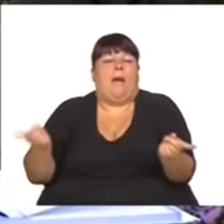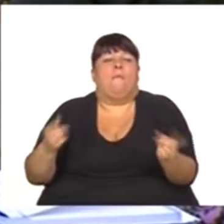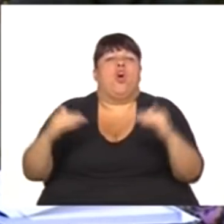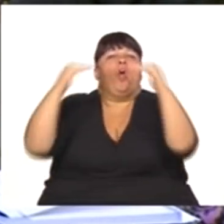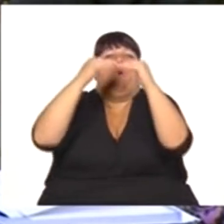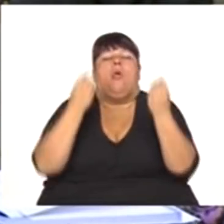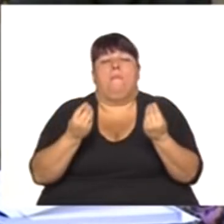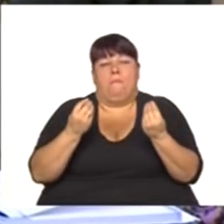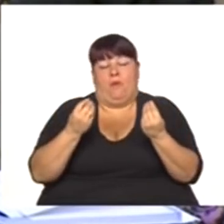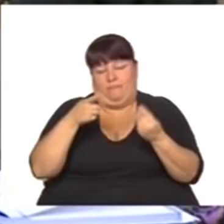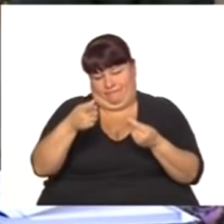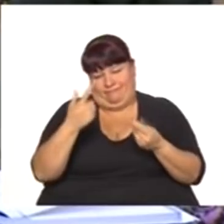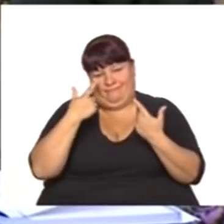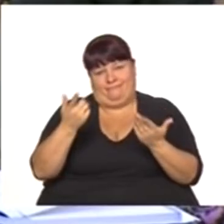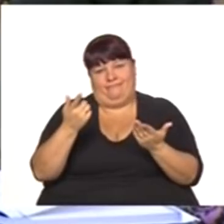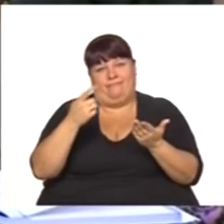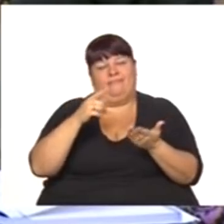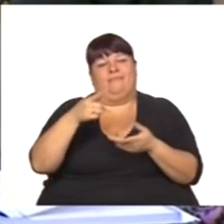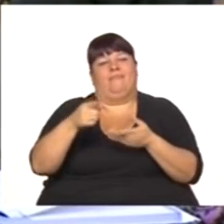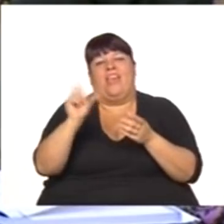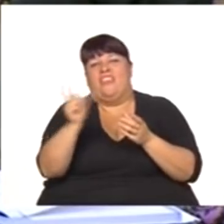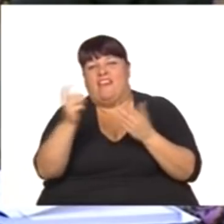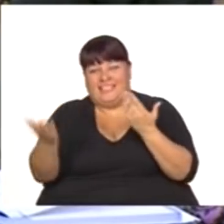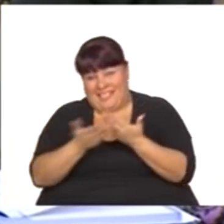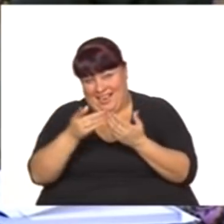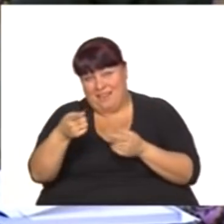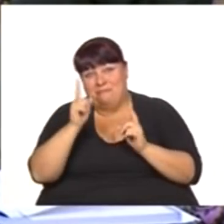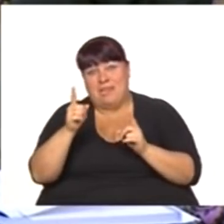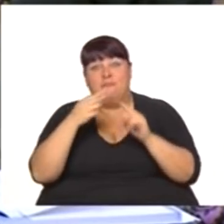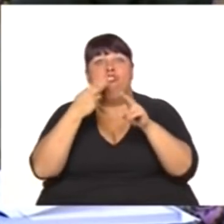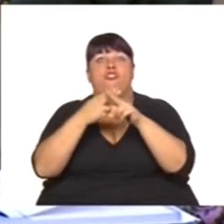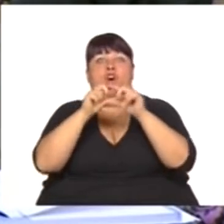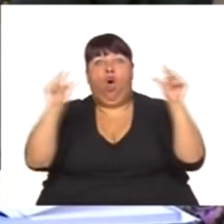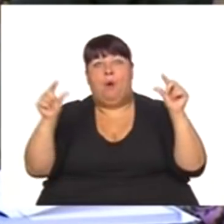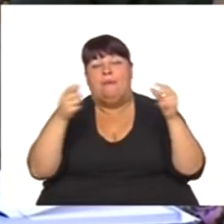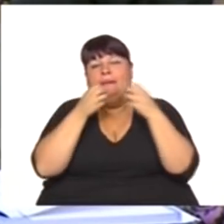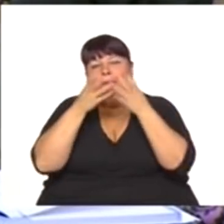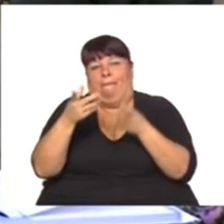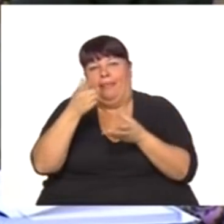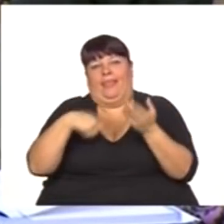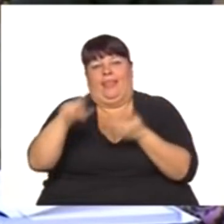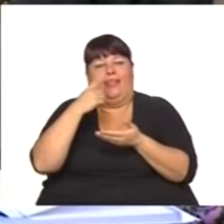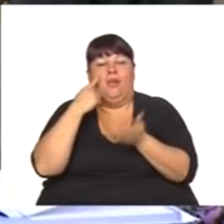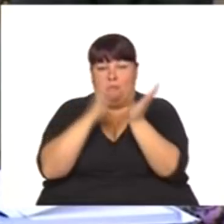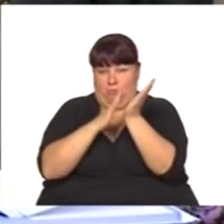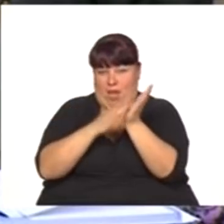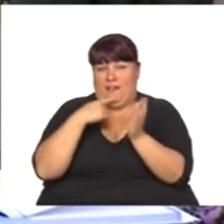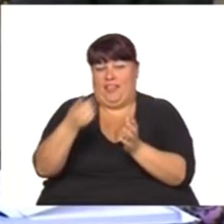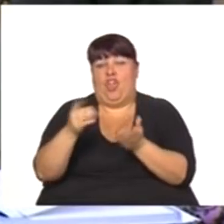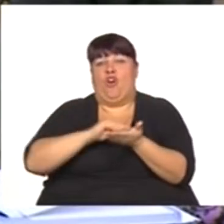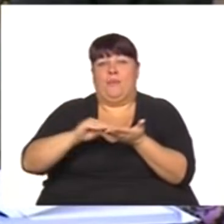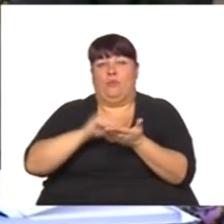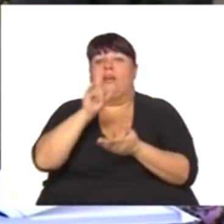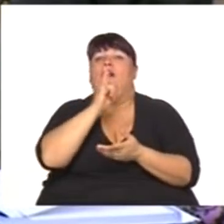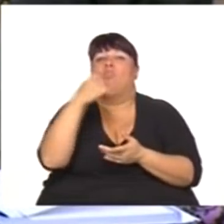equitativo, esto está reconocido en la compensación, ¿no? Por el propio nombre, a confesión de parte, relevo de prueba, como decía la